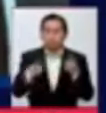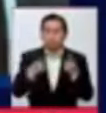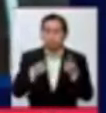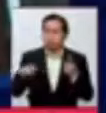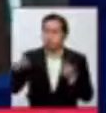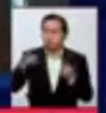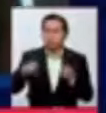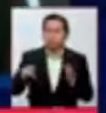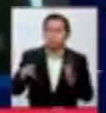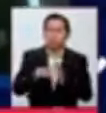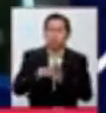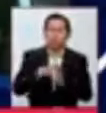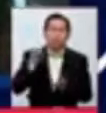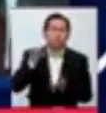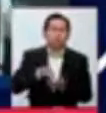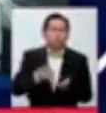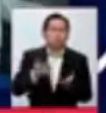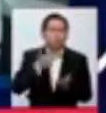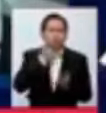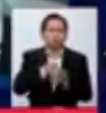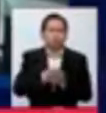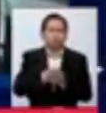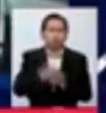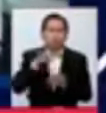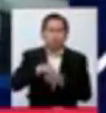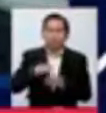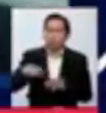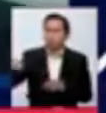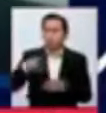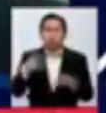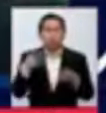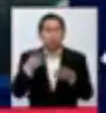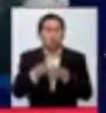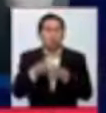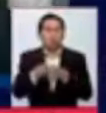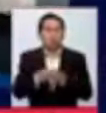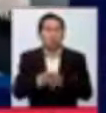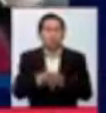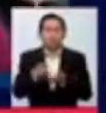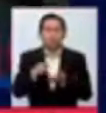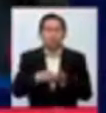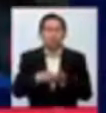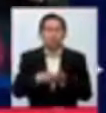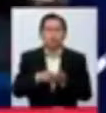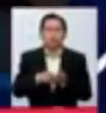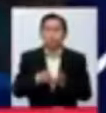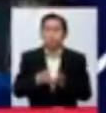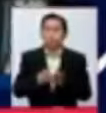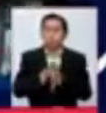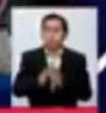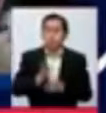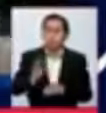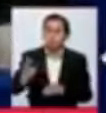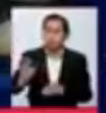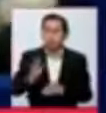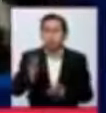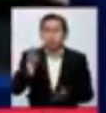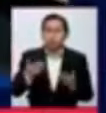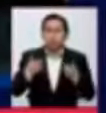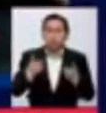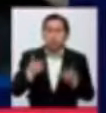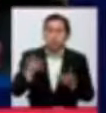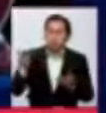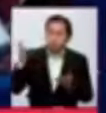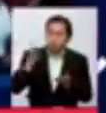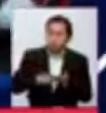las restricciones que se han impuesto dentro de los centros penitenciarios han sido solicitados y han sido de alguna forma